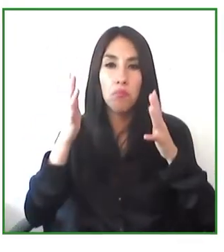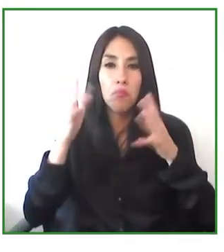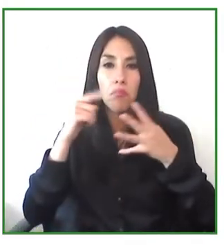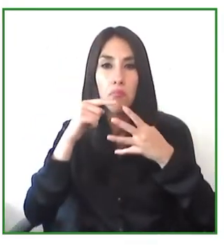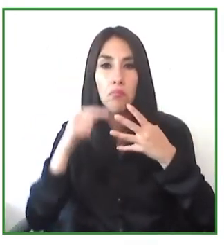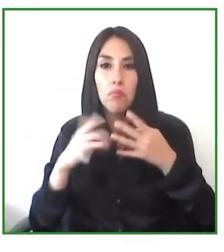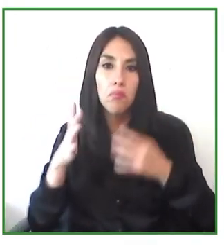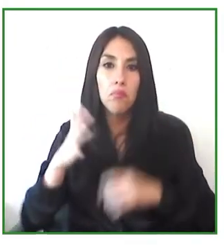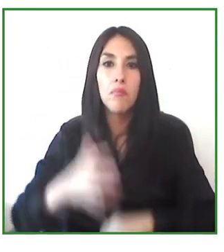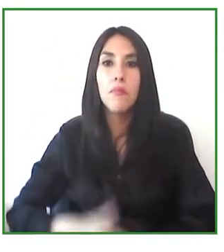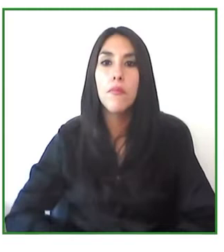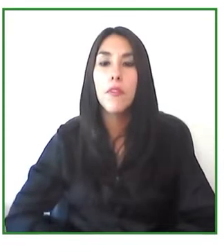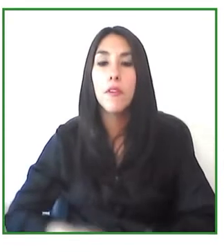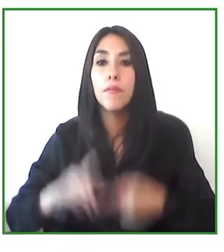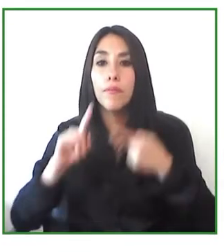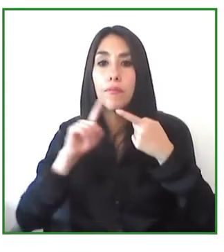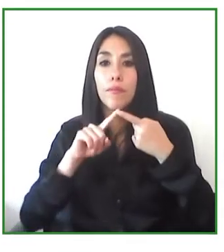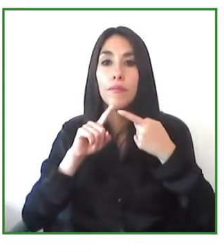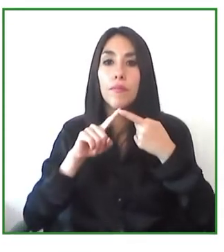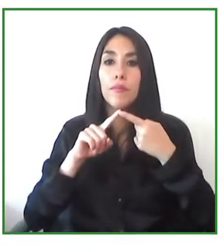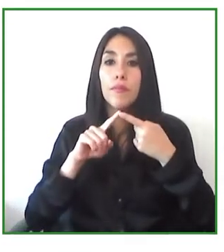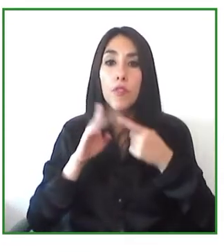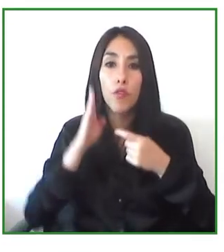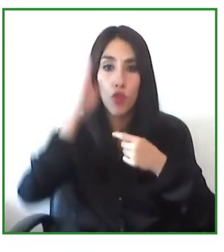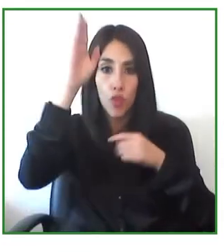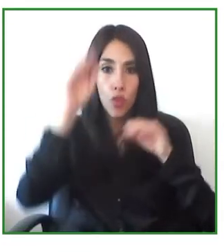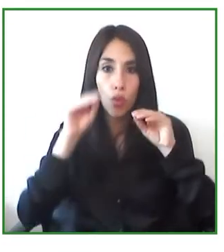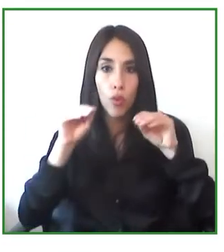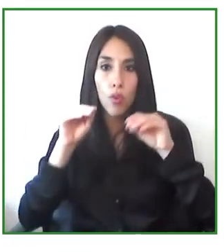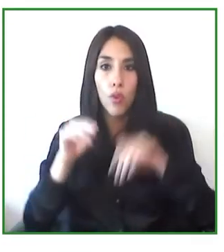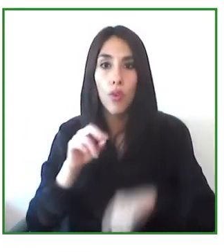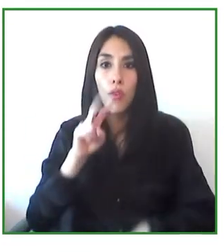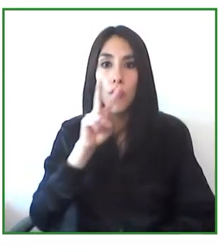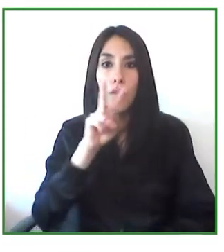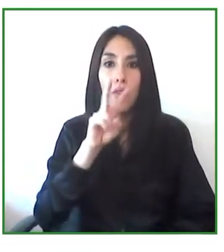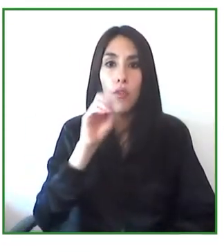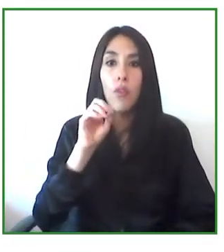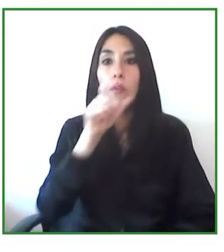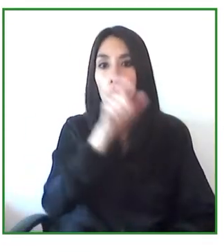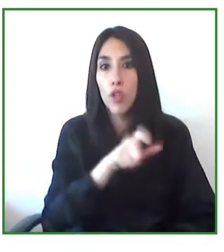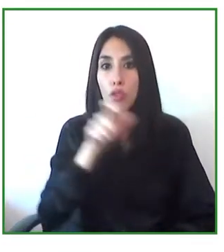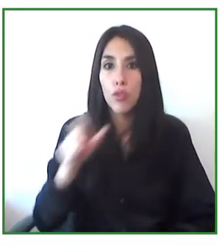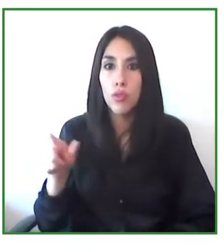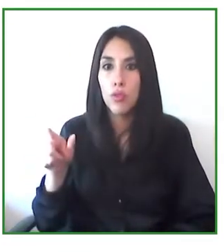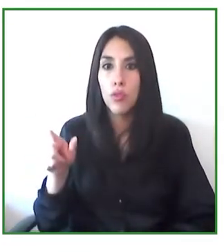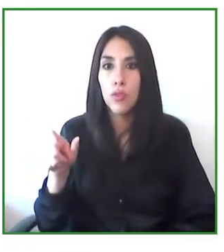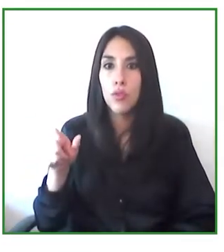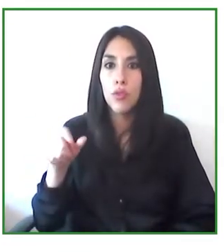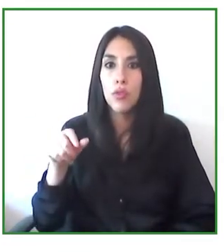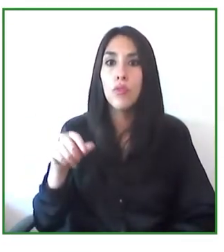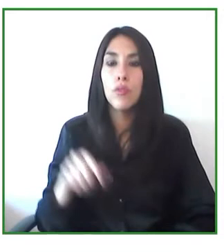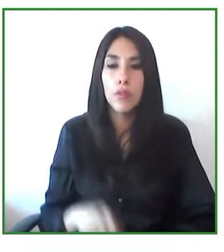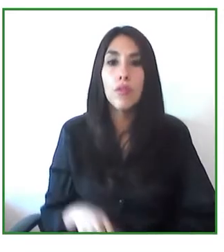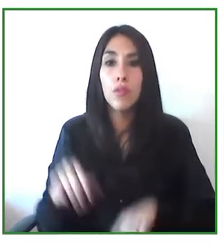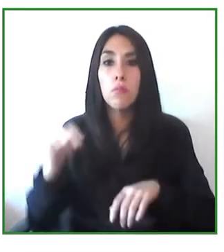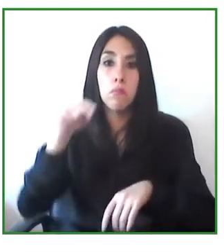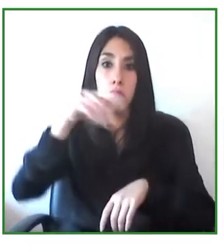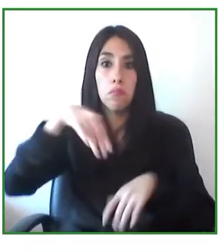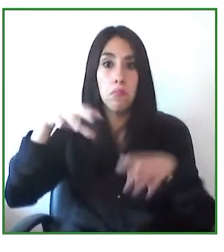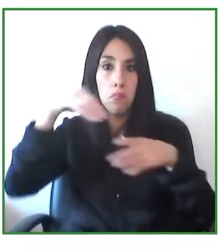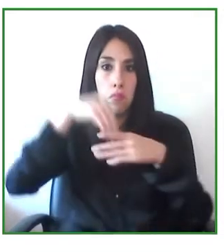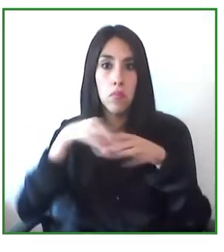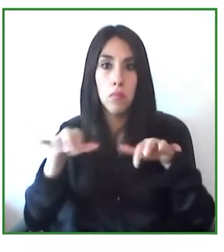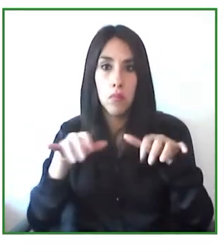20 usuarios de nuestros programas. Esto depende mucho del contexto en el que podamos aplicar esta etapa, que prontamente ya se estará aplicando.